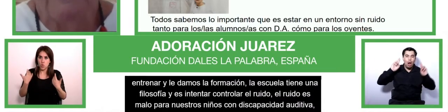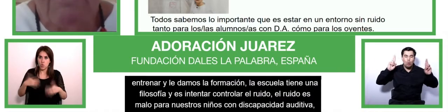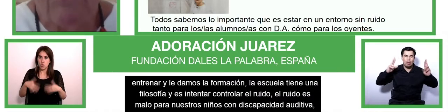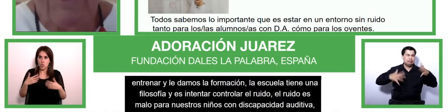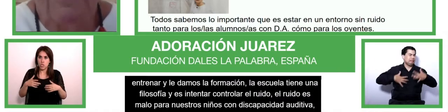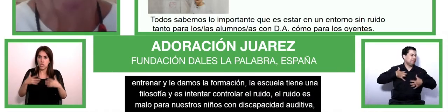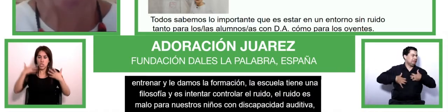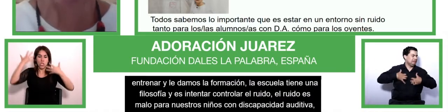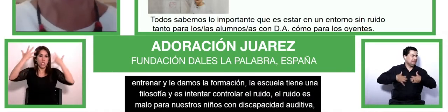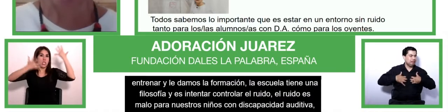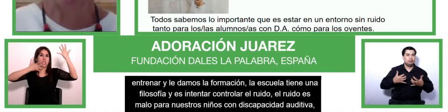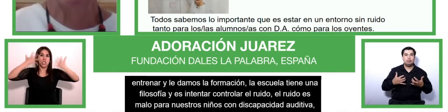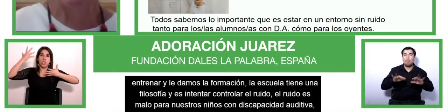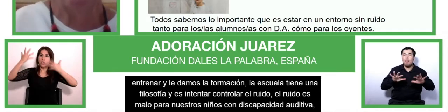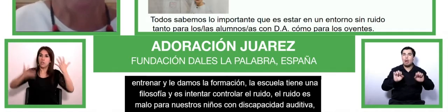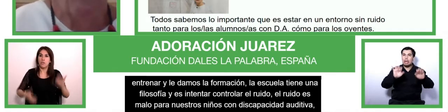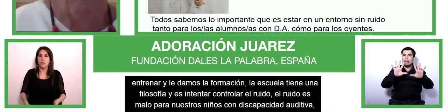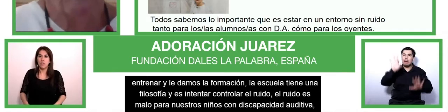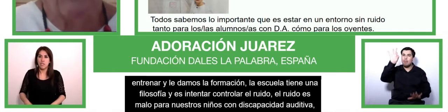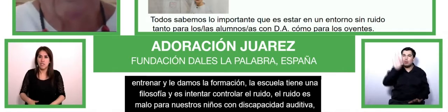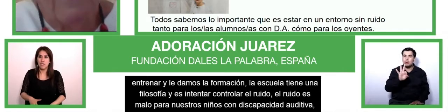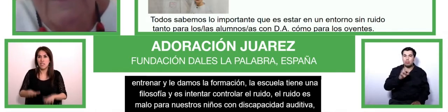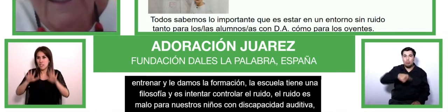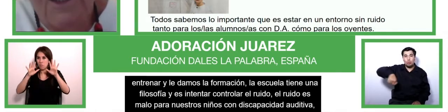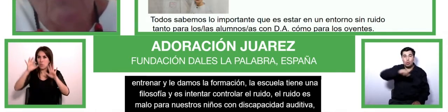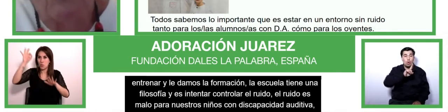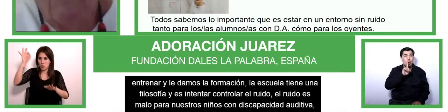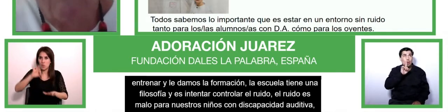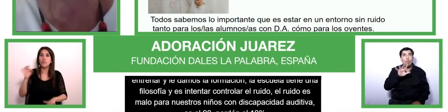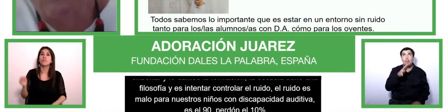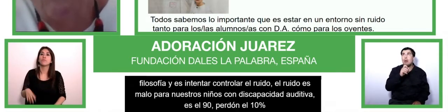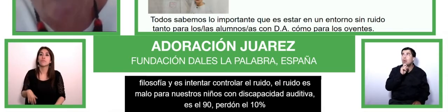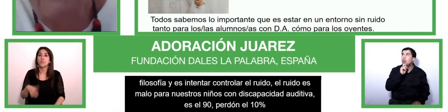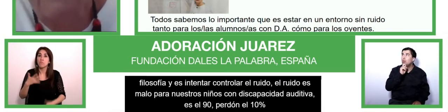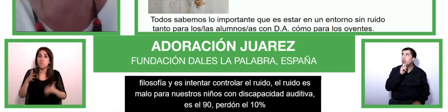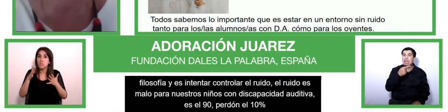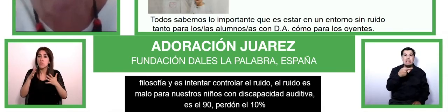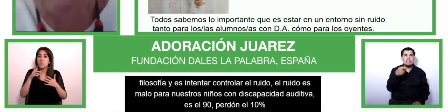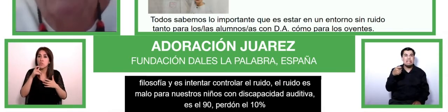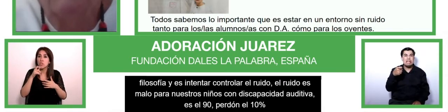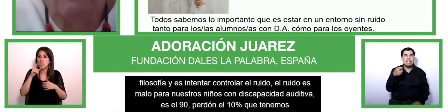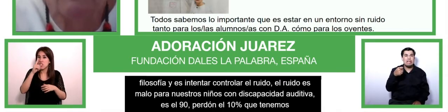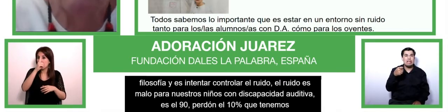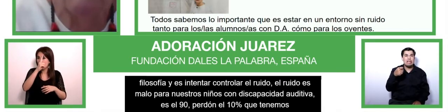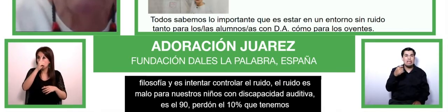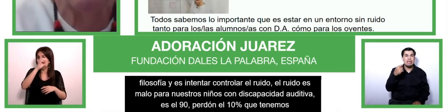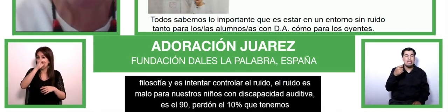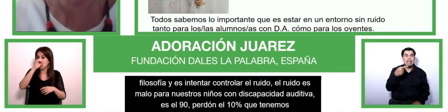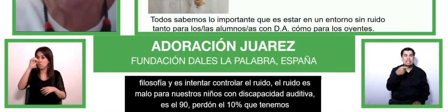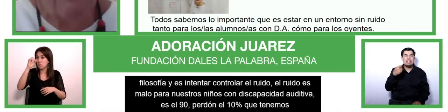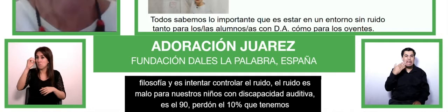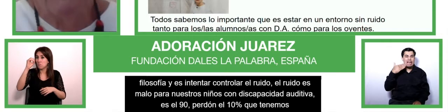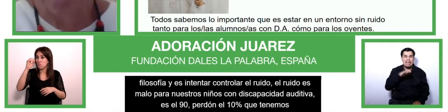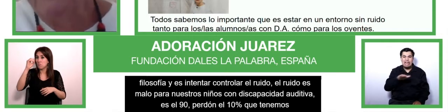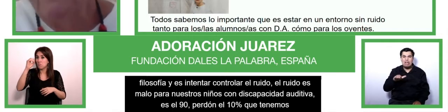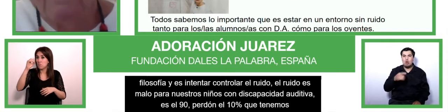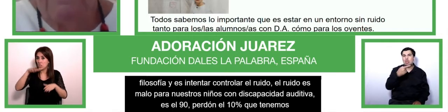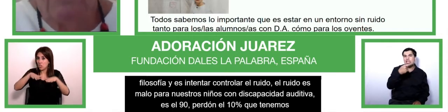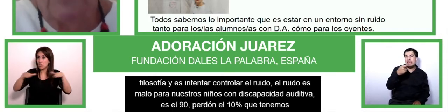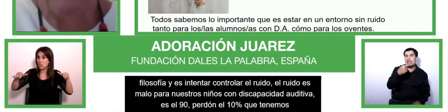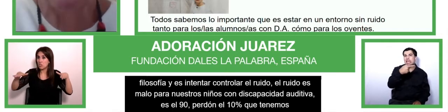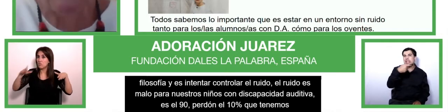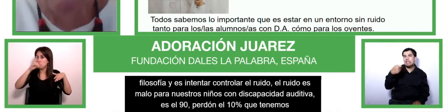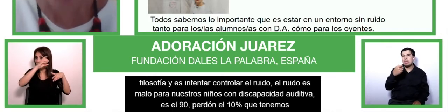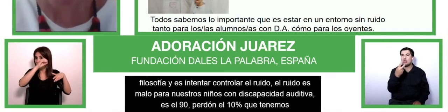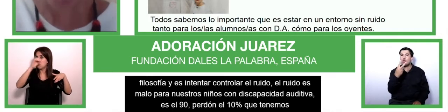el 10%, quiere decir que tenemos unos 100 niños. Fluctúan entre 80, 100, 102, depende